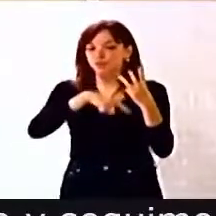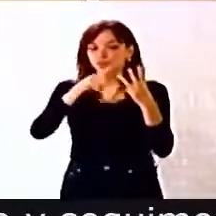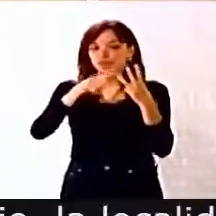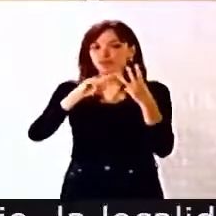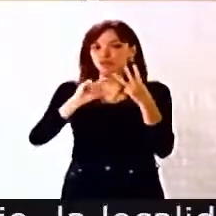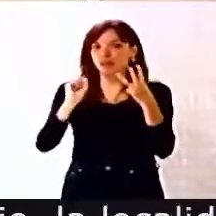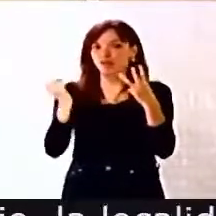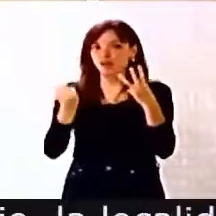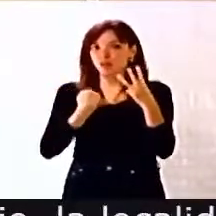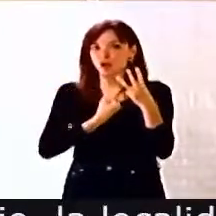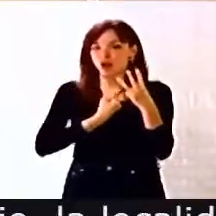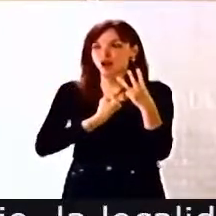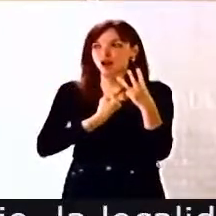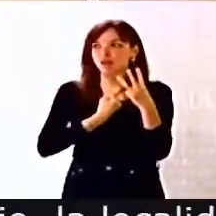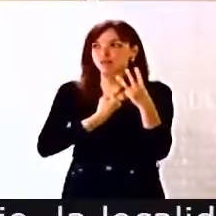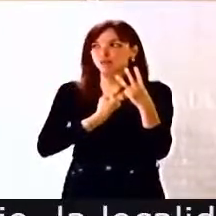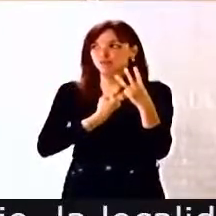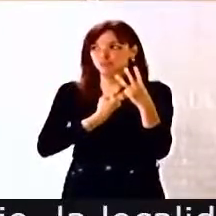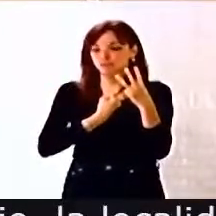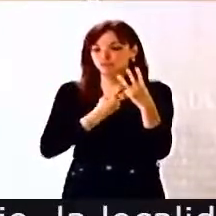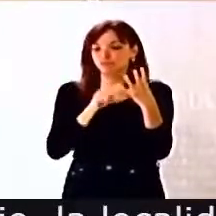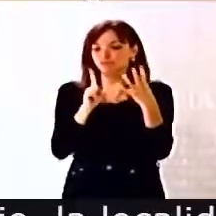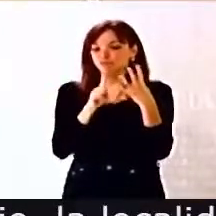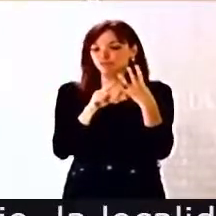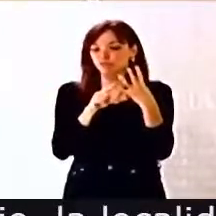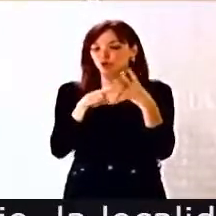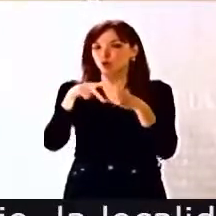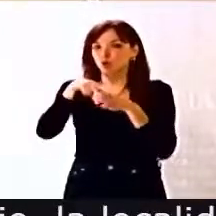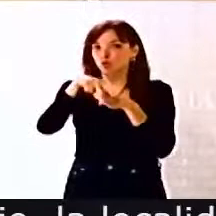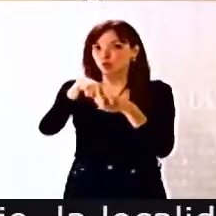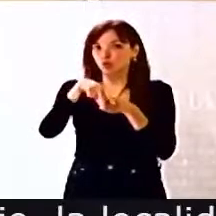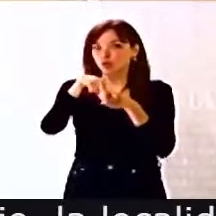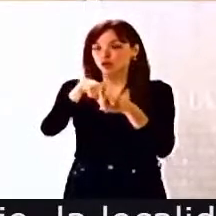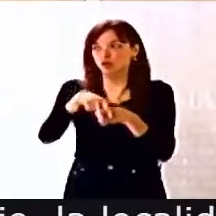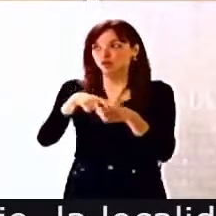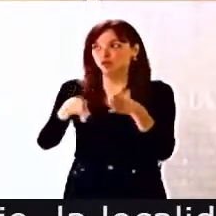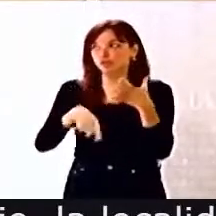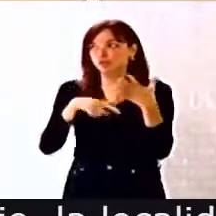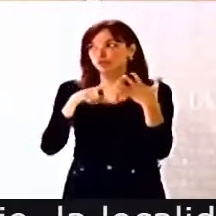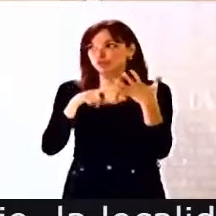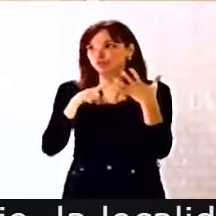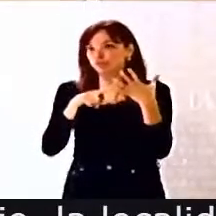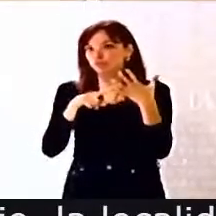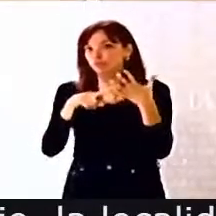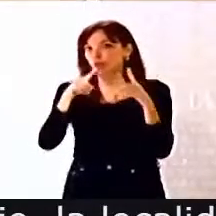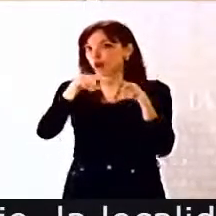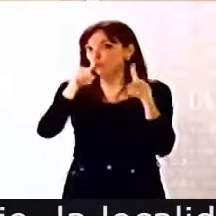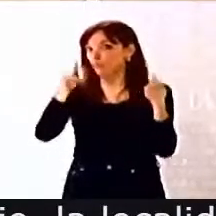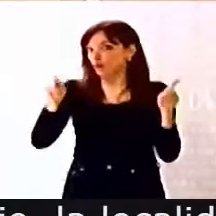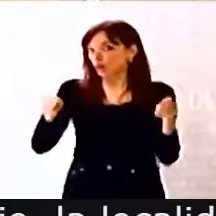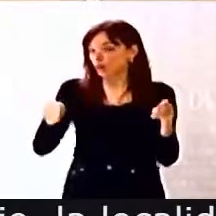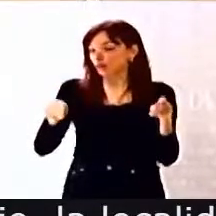Navalmoral, Trujillo, Alburquerque,